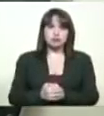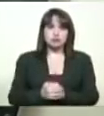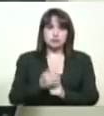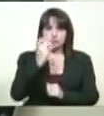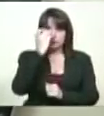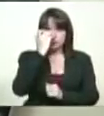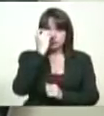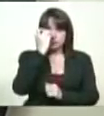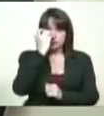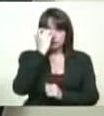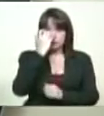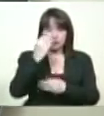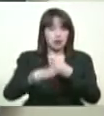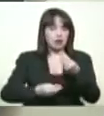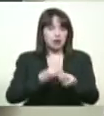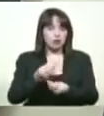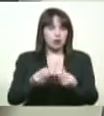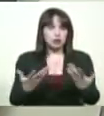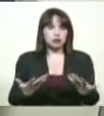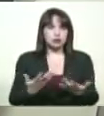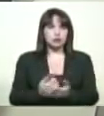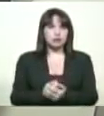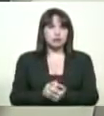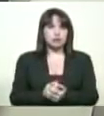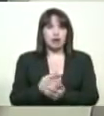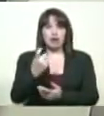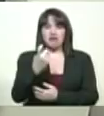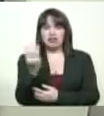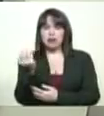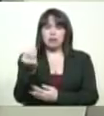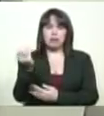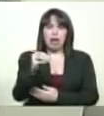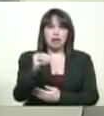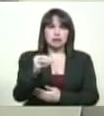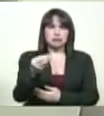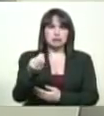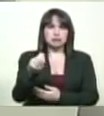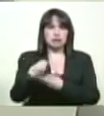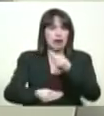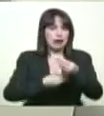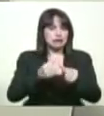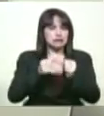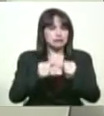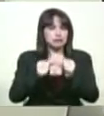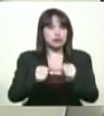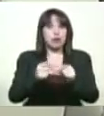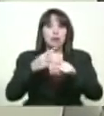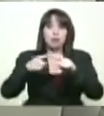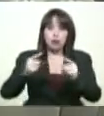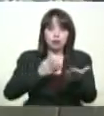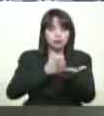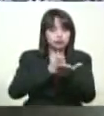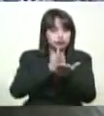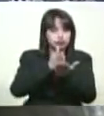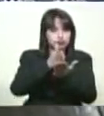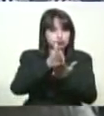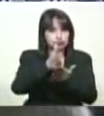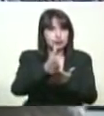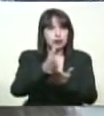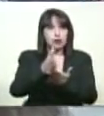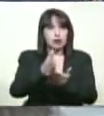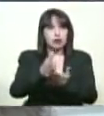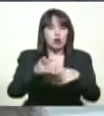creado aunque nos falta mucho todavía para implantarlo pero es el camino correcto para el tema de la